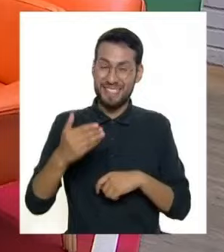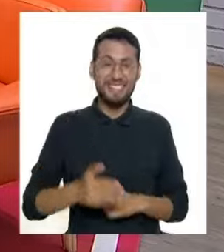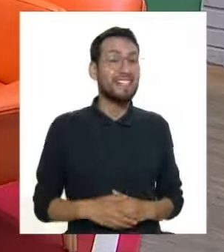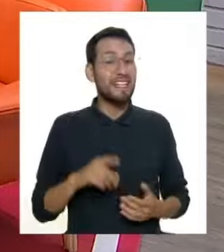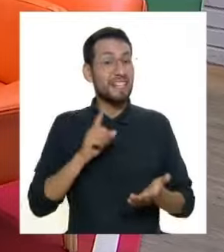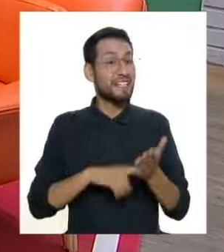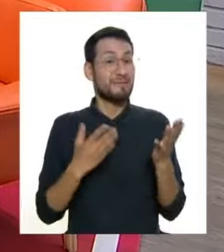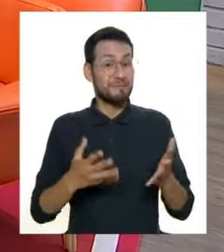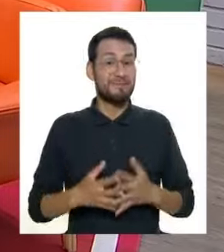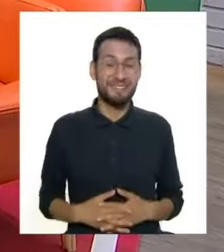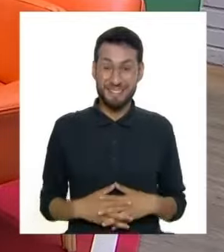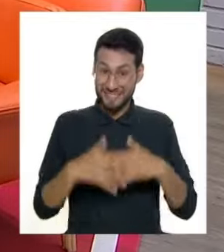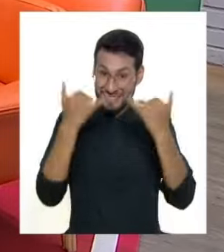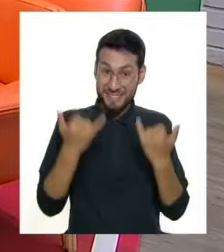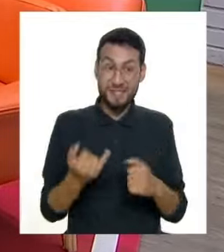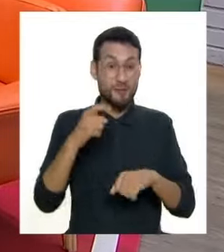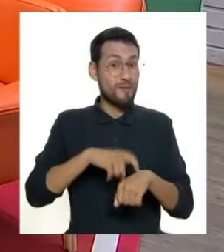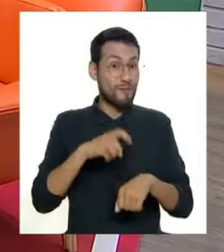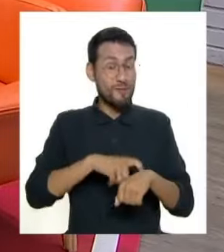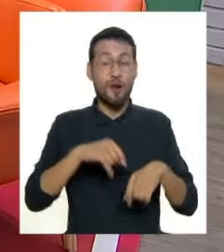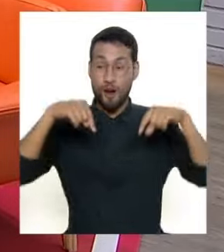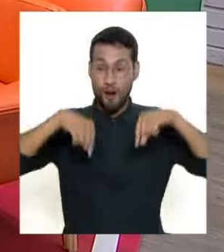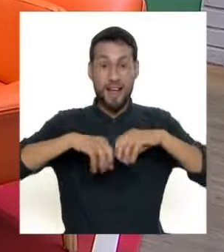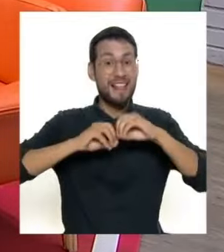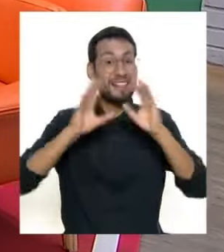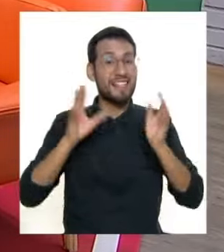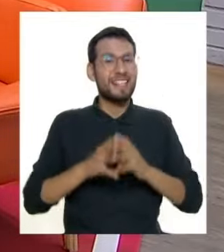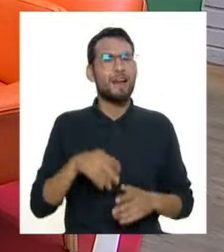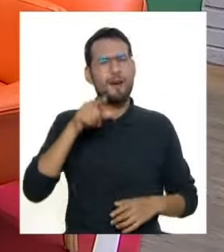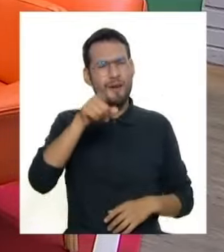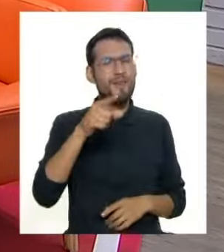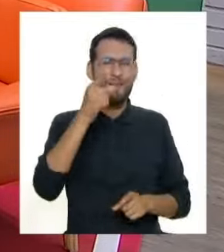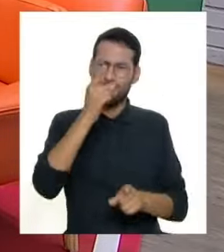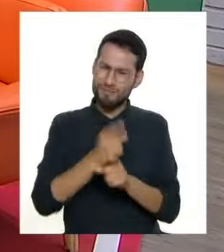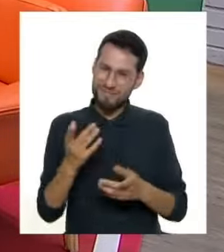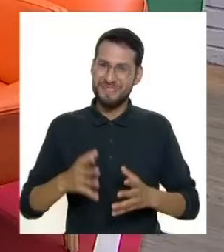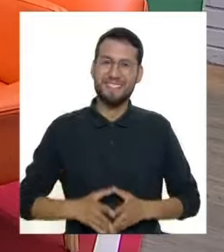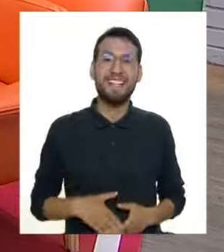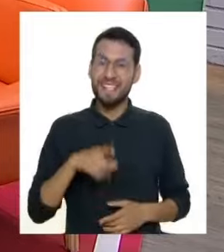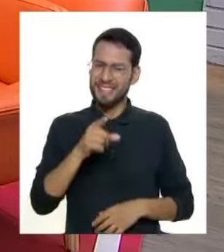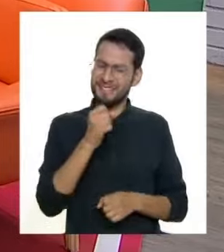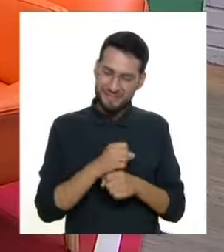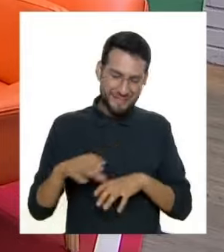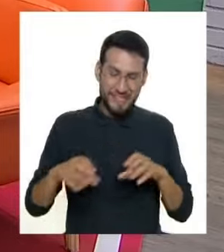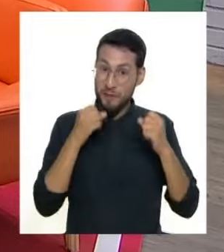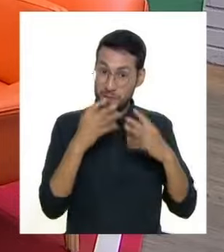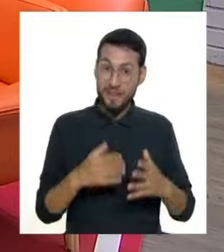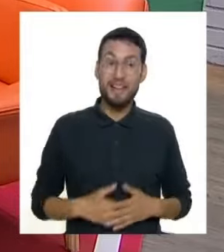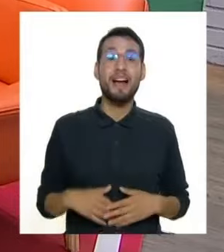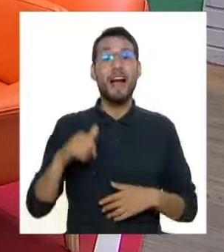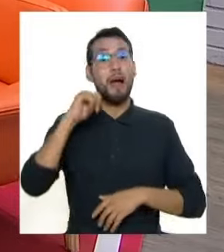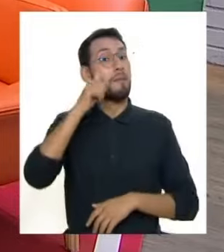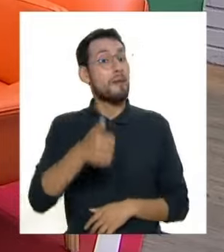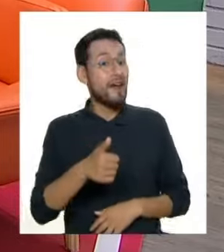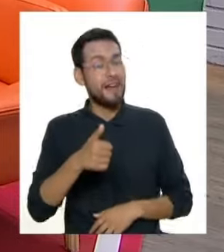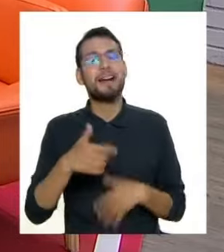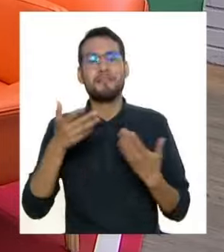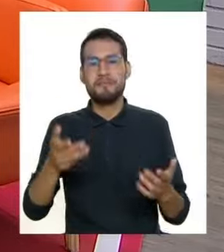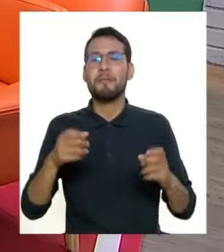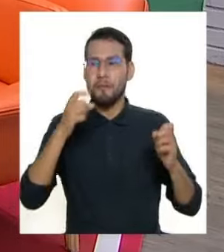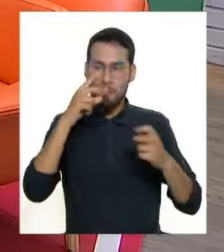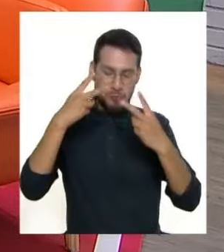quiere decir, que en este momento, el día de hoy, tienes que hacer lo correcto, tienes que obrar bien para que el día de mañana puedas hacer